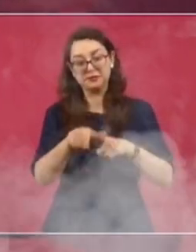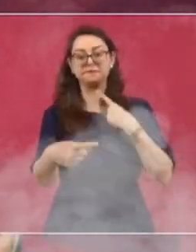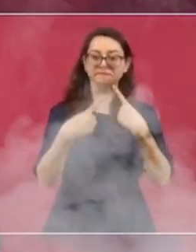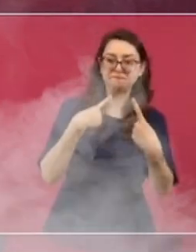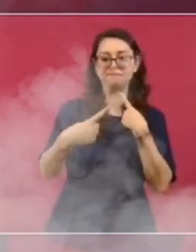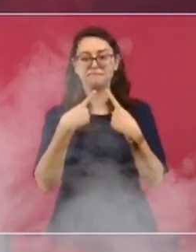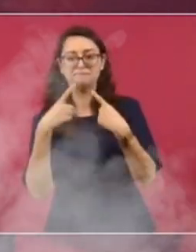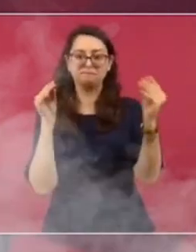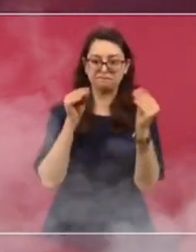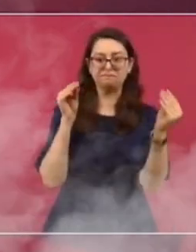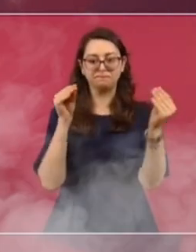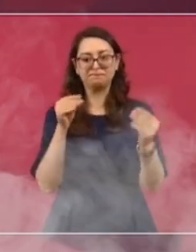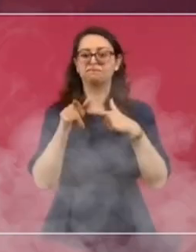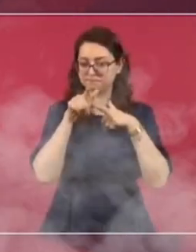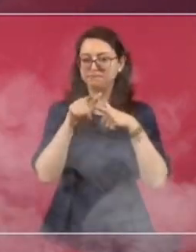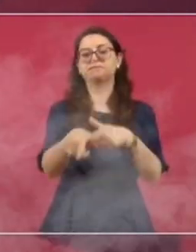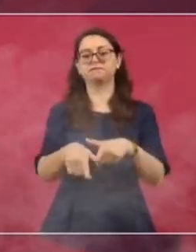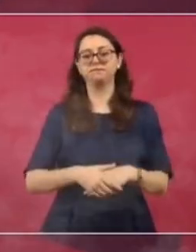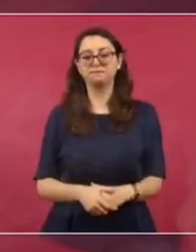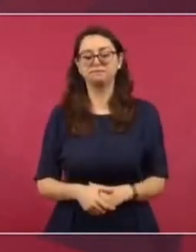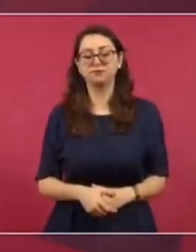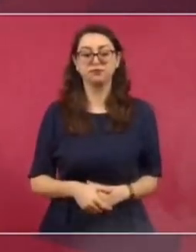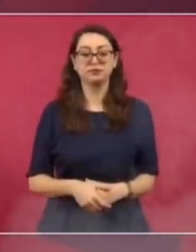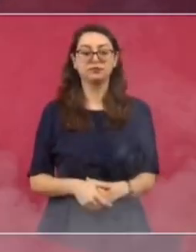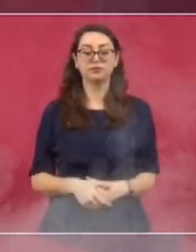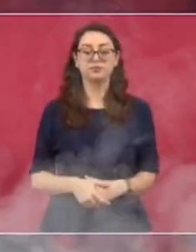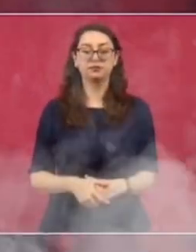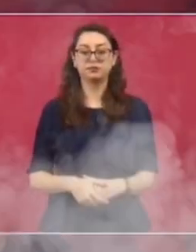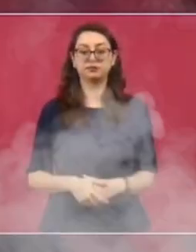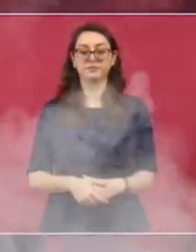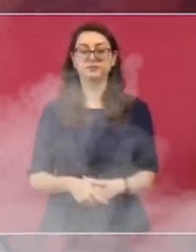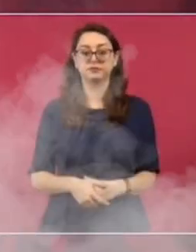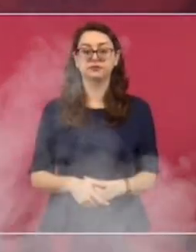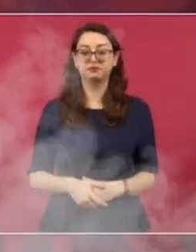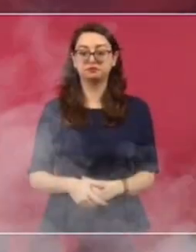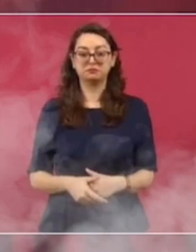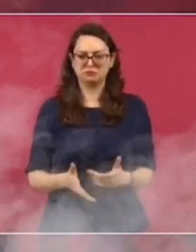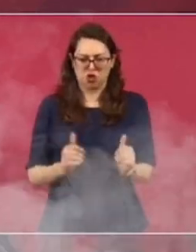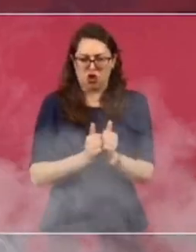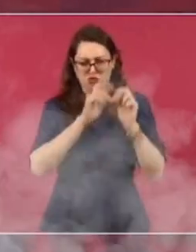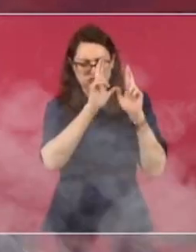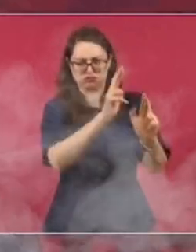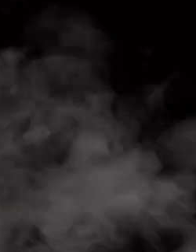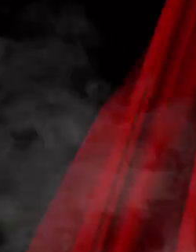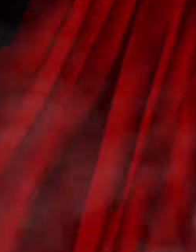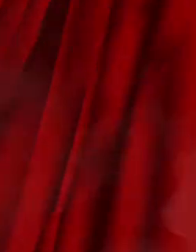y que podamos seguir debatiendo, discutiendo esto. Muy buenos términos.